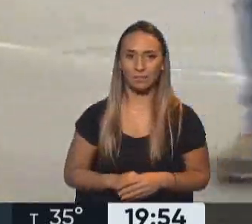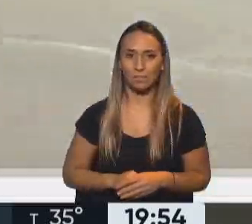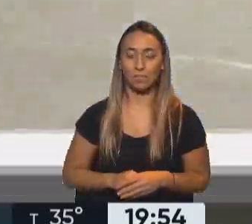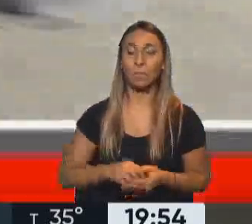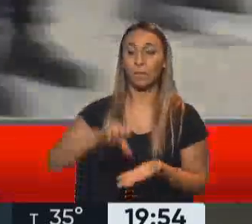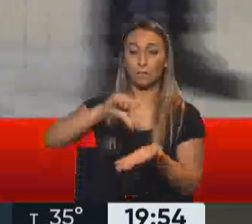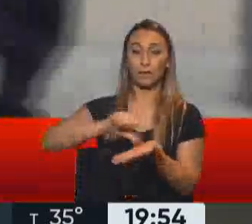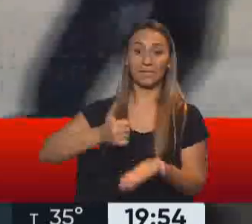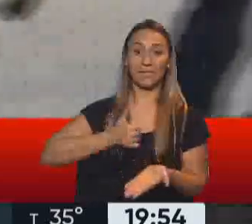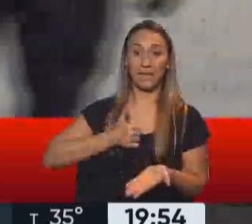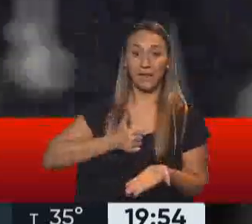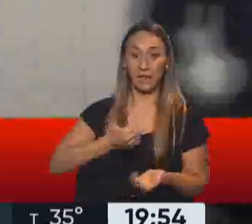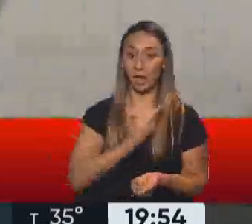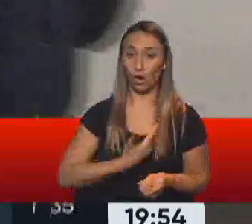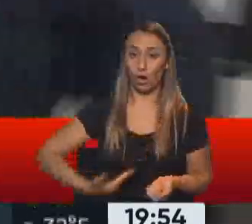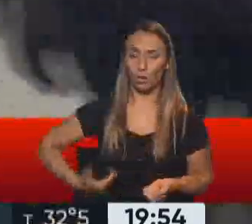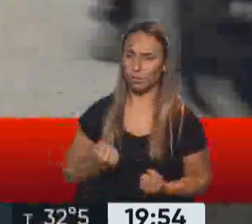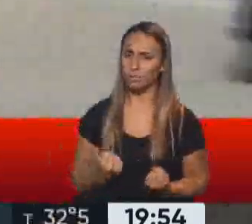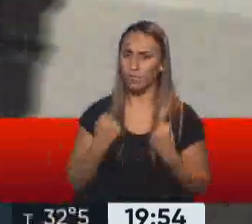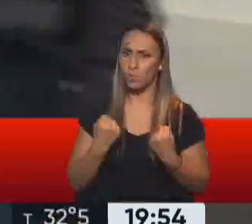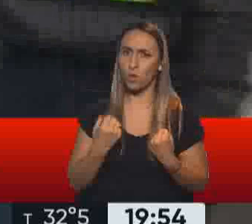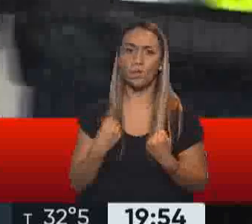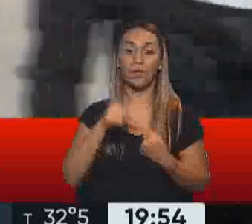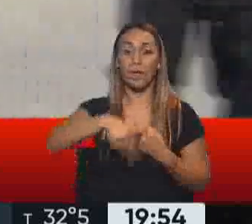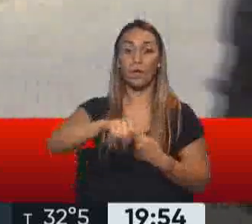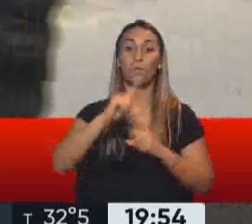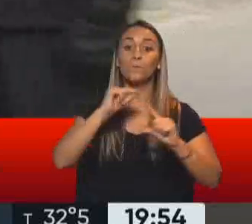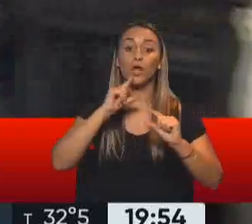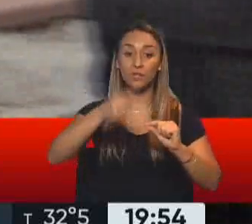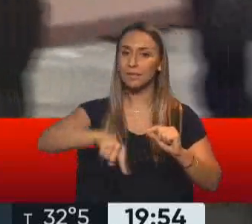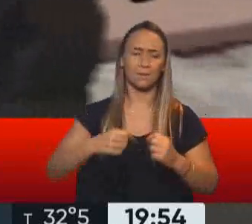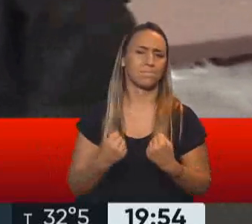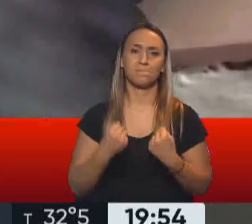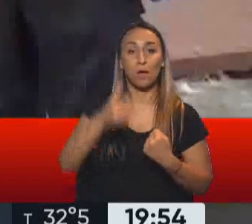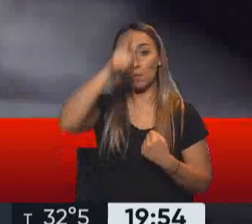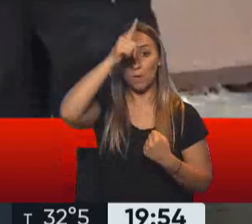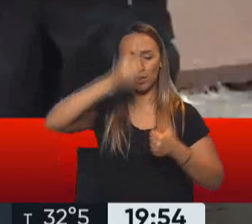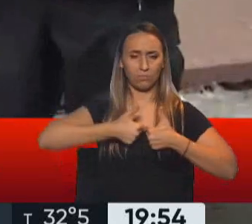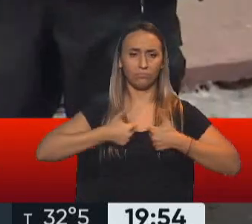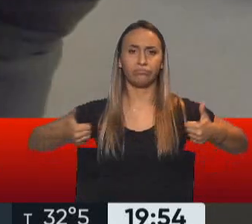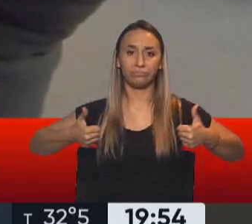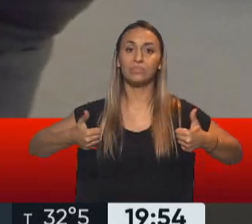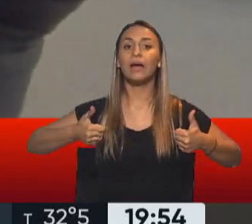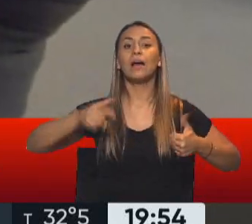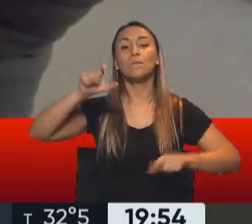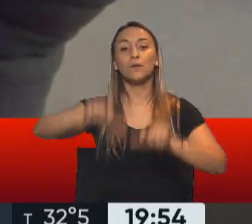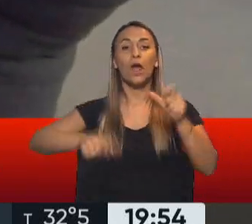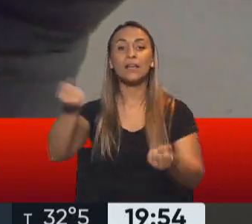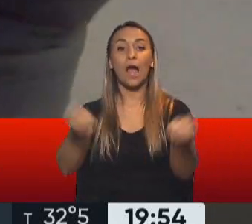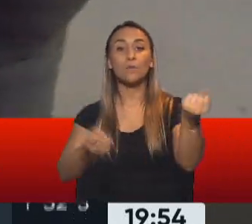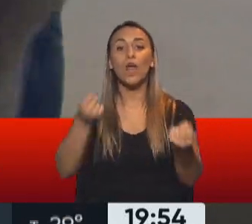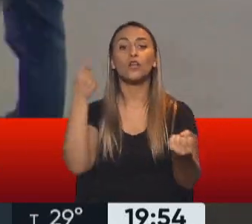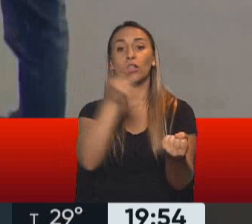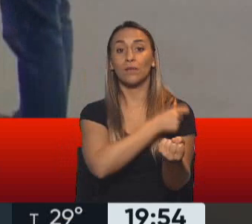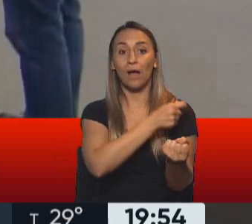Canadá. El gobierno se endurece ante la protesta. La policía intimó a los camioneros antivacunas a que levanten el bloqueo